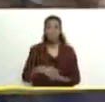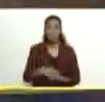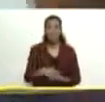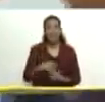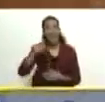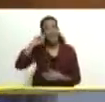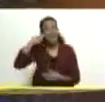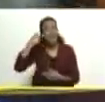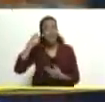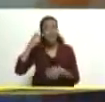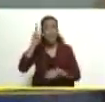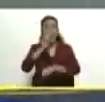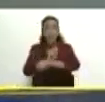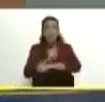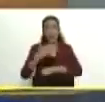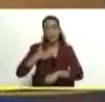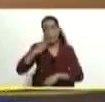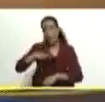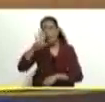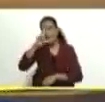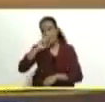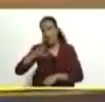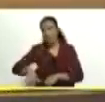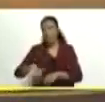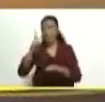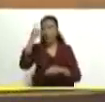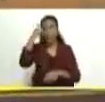Hollada, La Vega, hoy